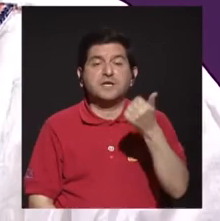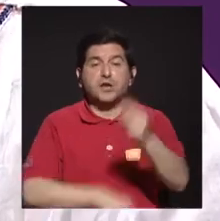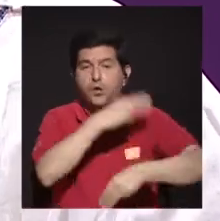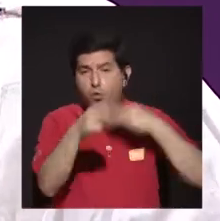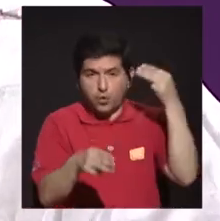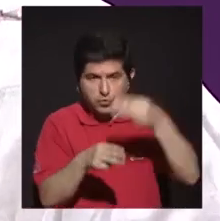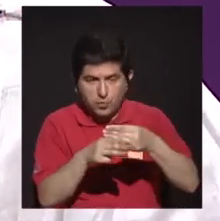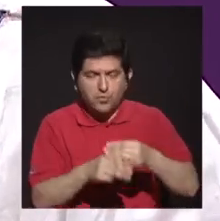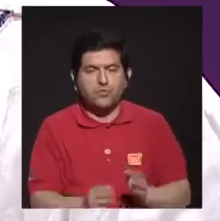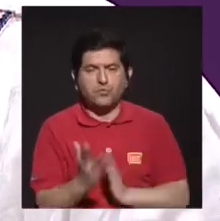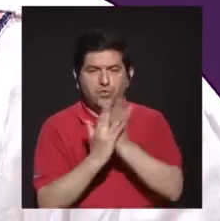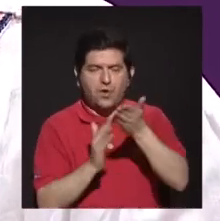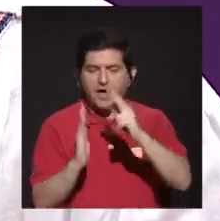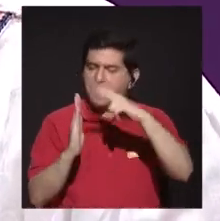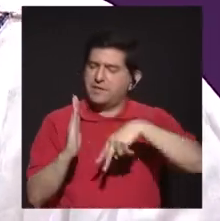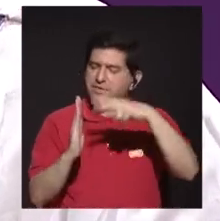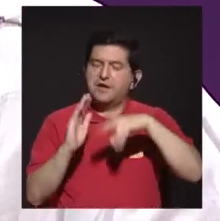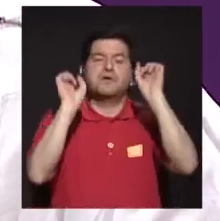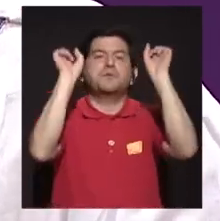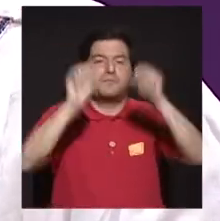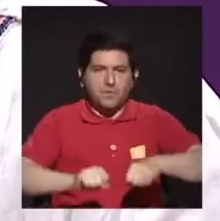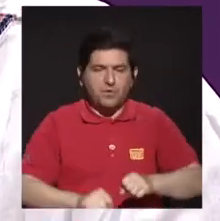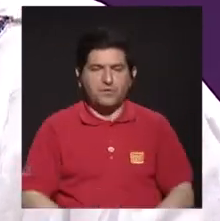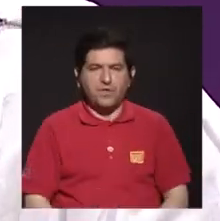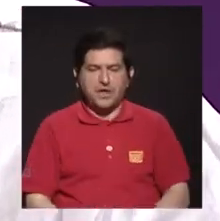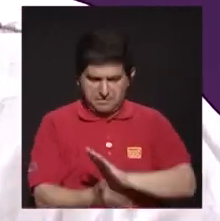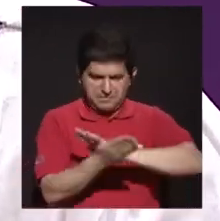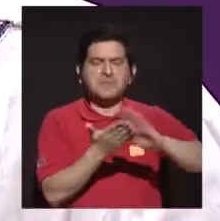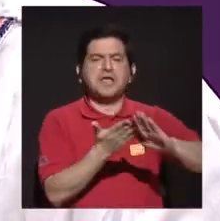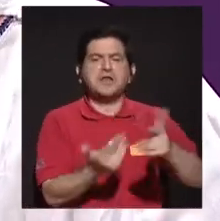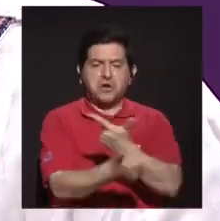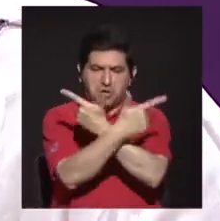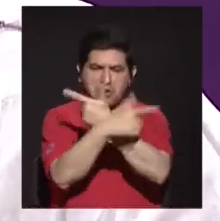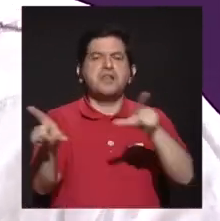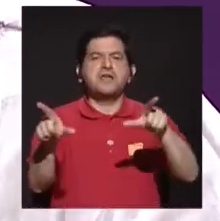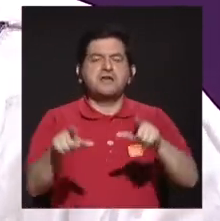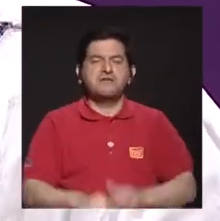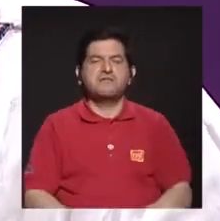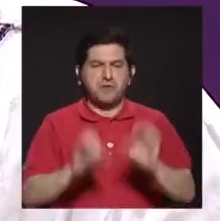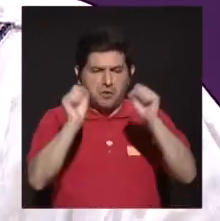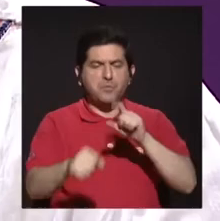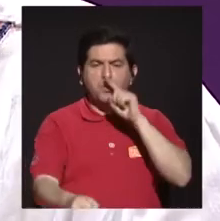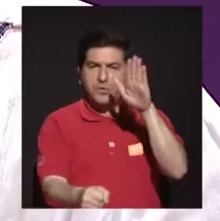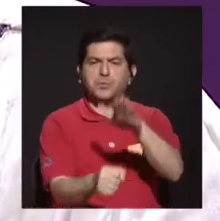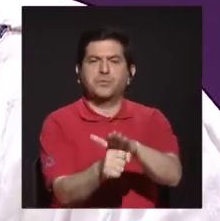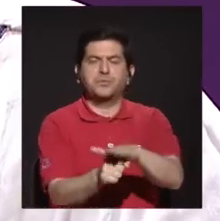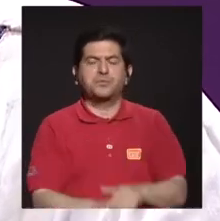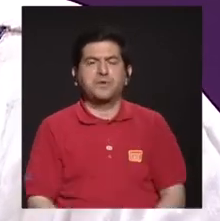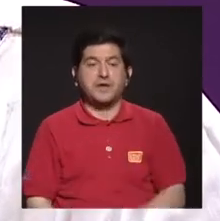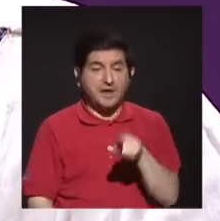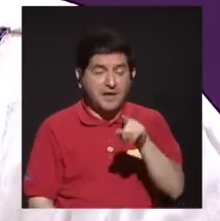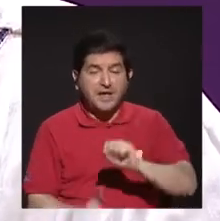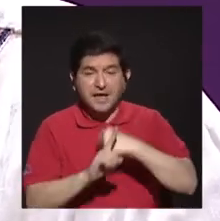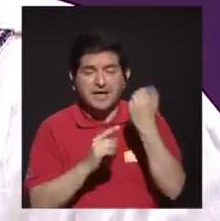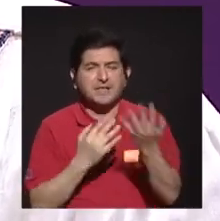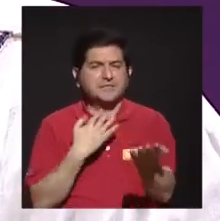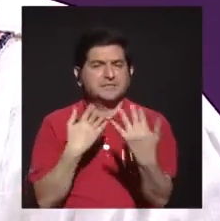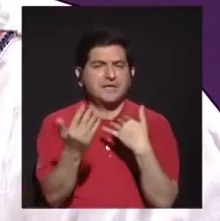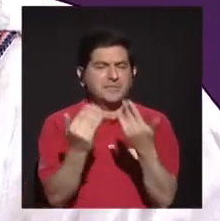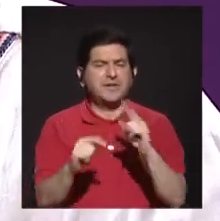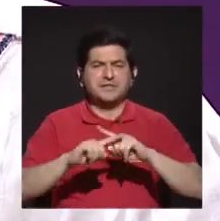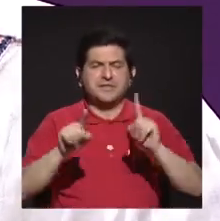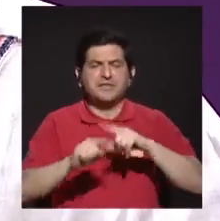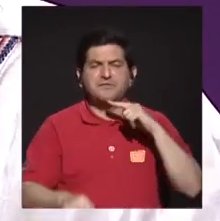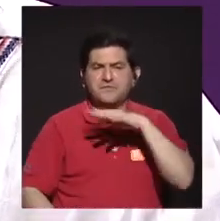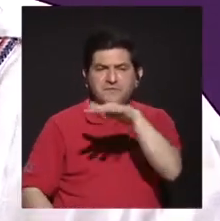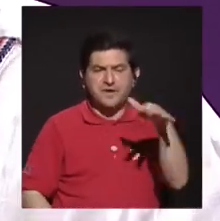mundo con la literatura es posible, es digno, es libre, es alcanzable. Ante esa empatía de realidades